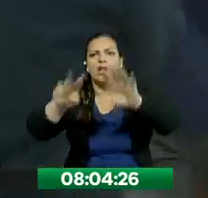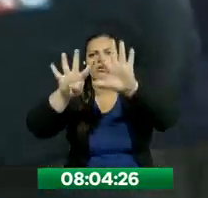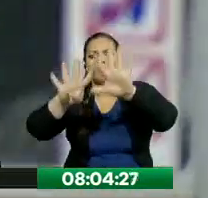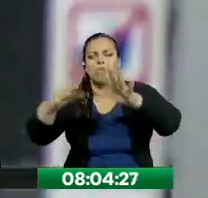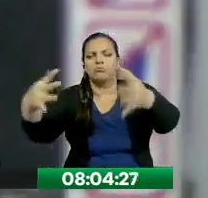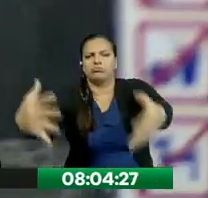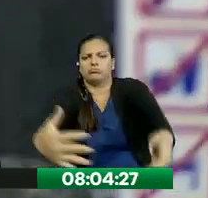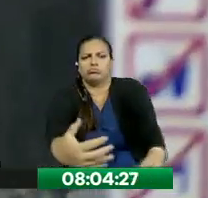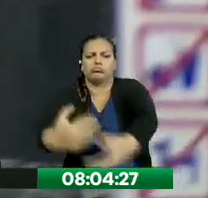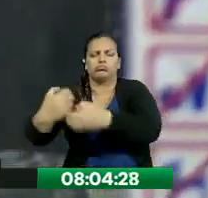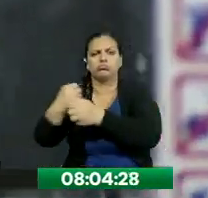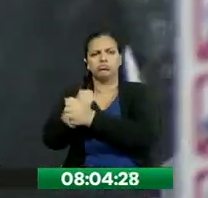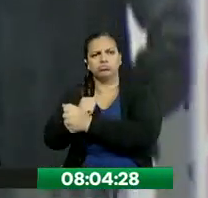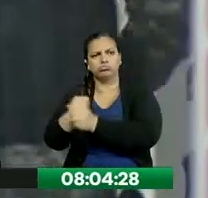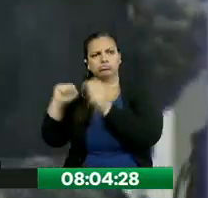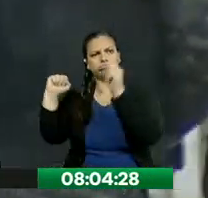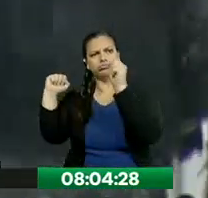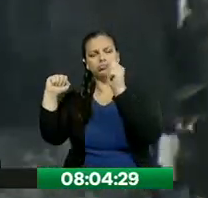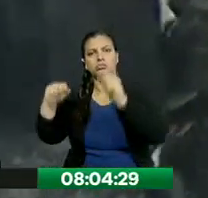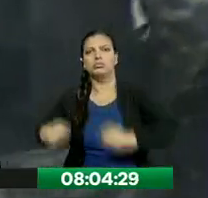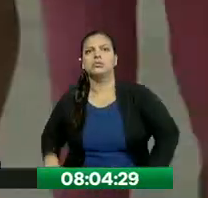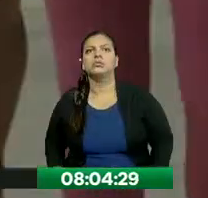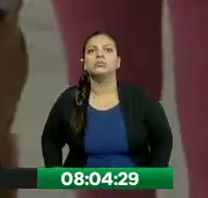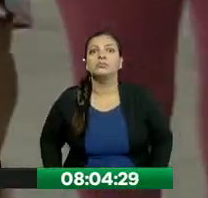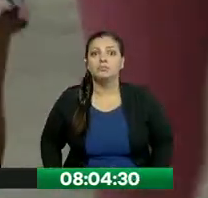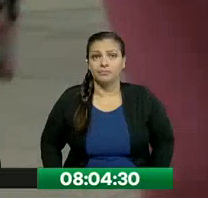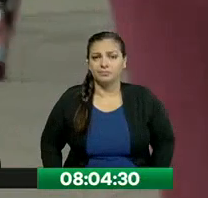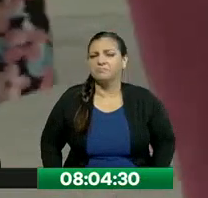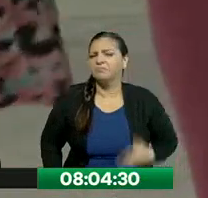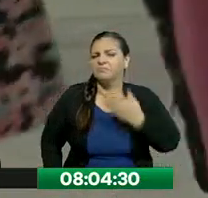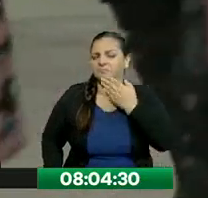a explotación laboral y sexual.